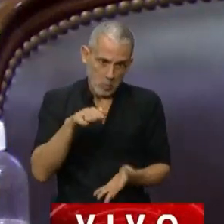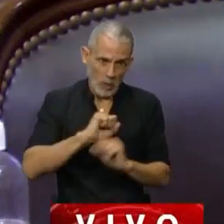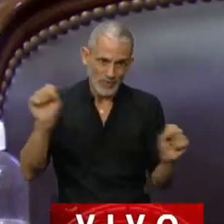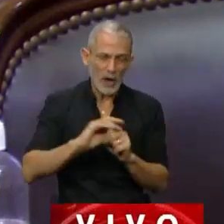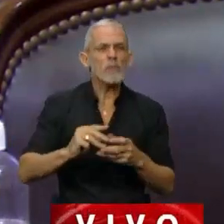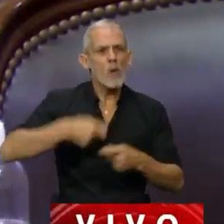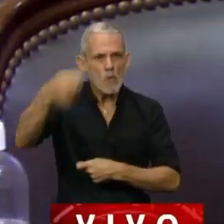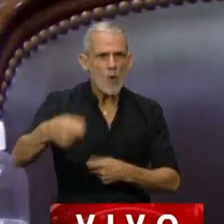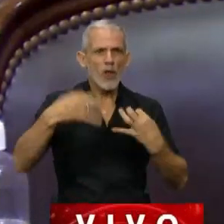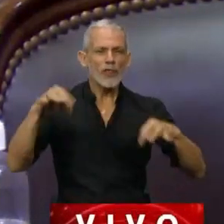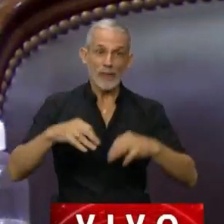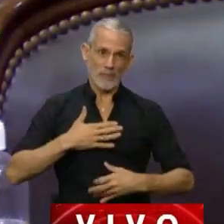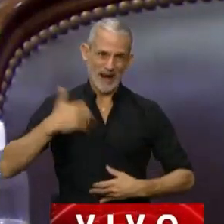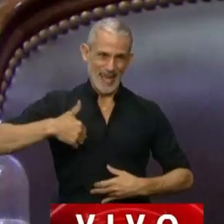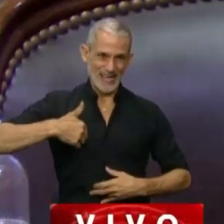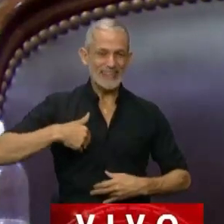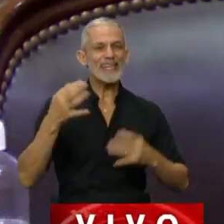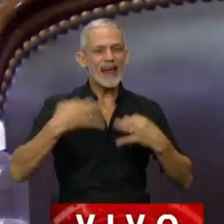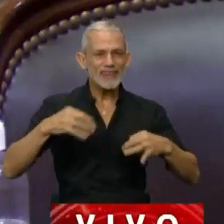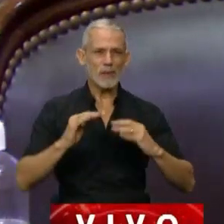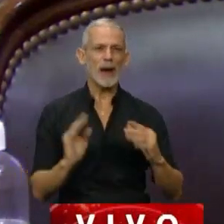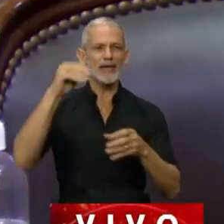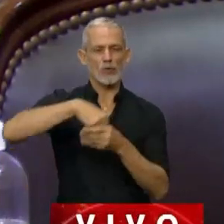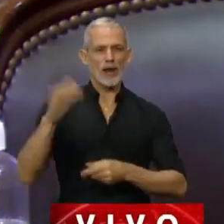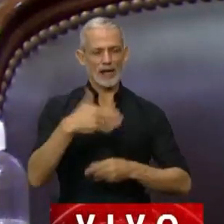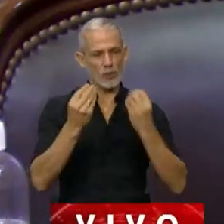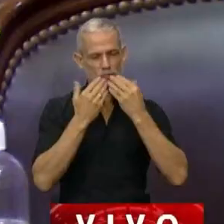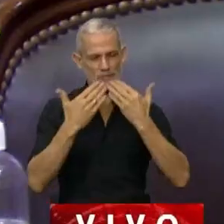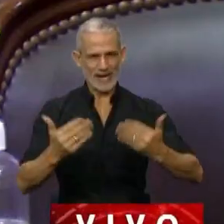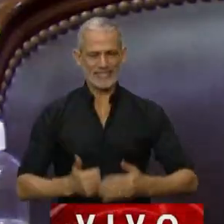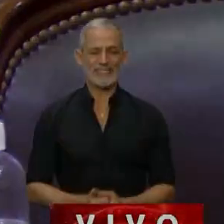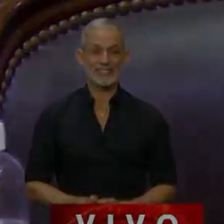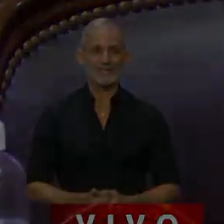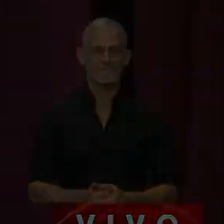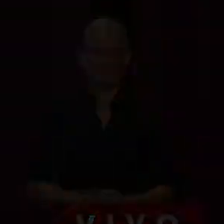que este país, nuestro país, sea un país más inclusivo. Muchas gracias. Gracias, diputada.